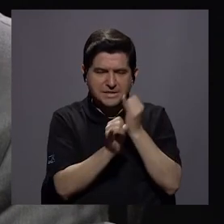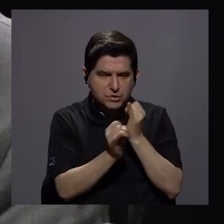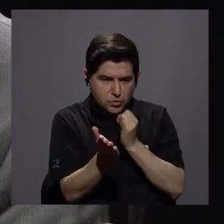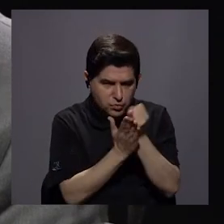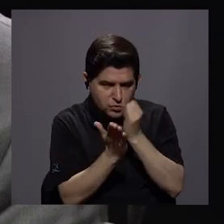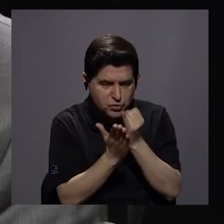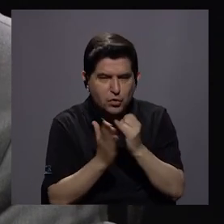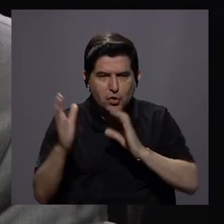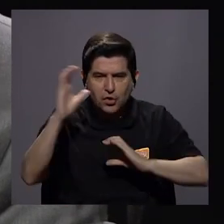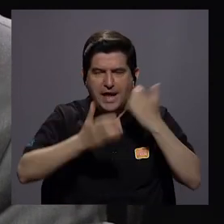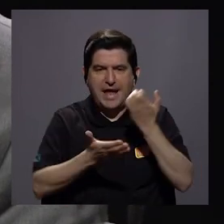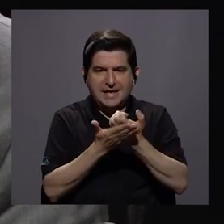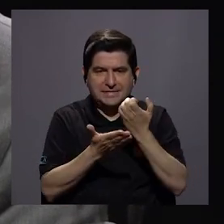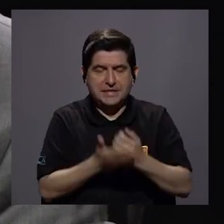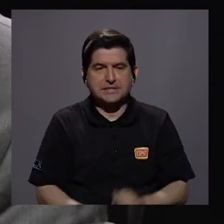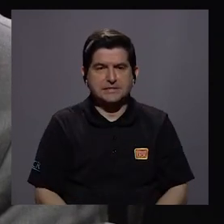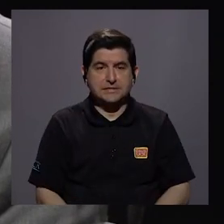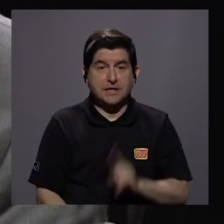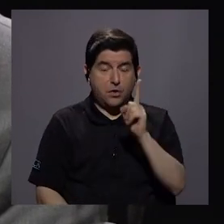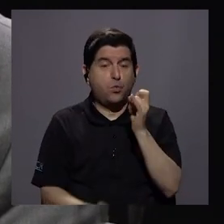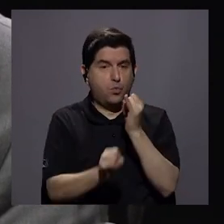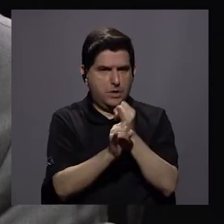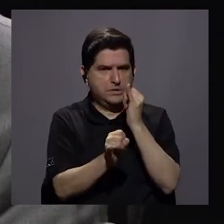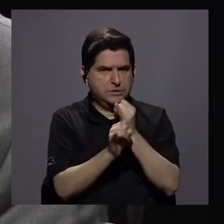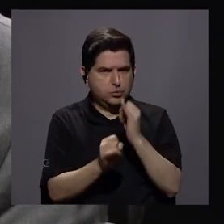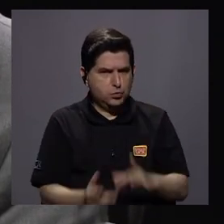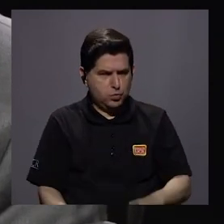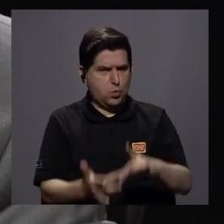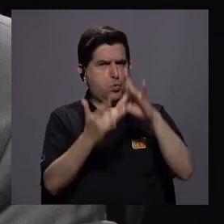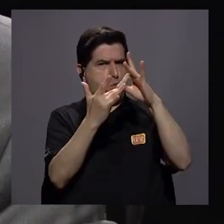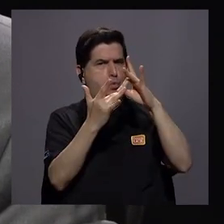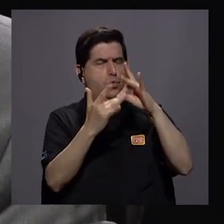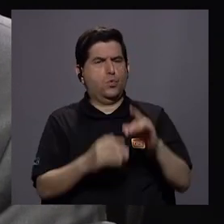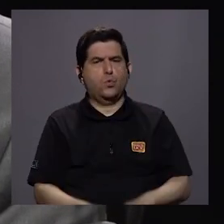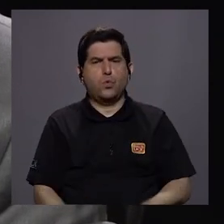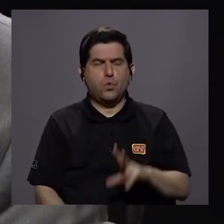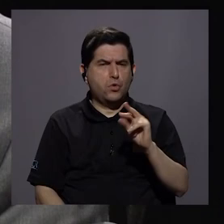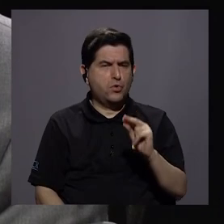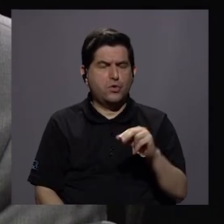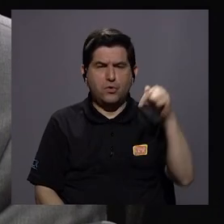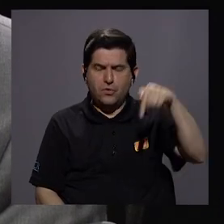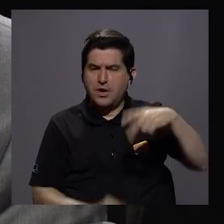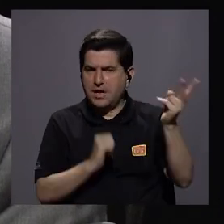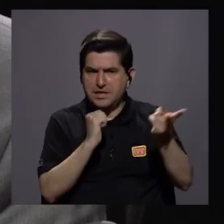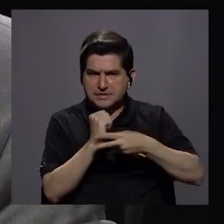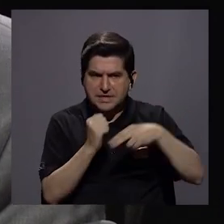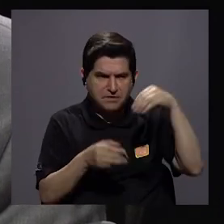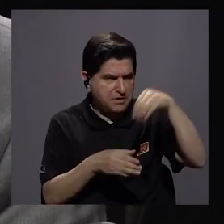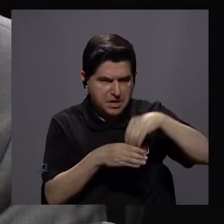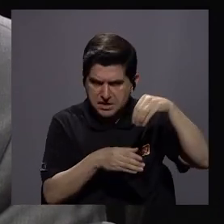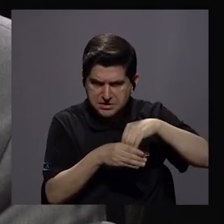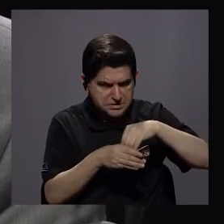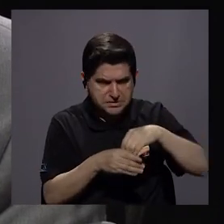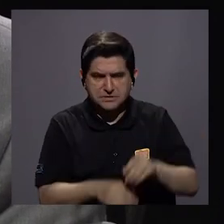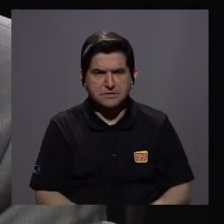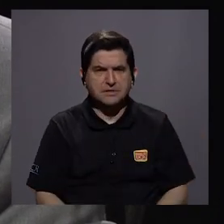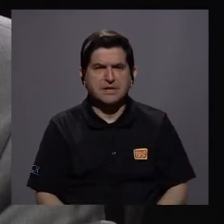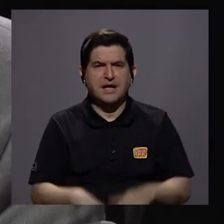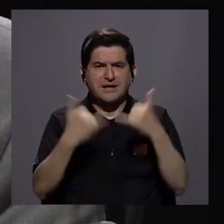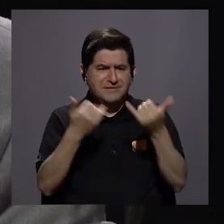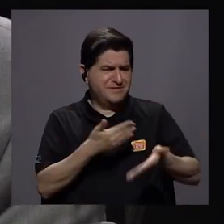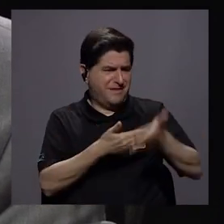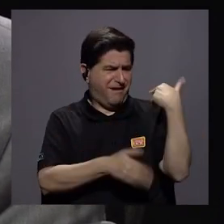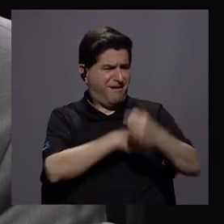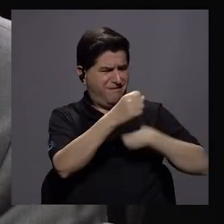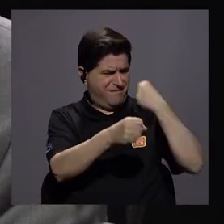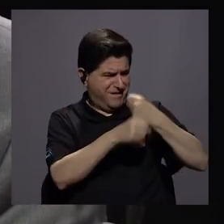Instituto de Investigaciones de Ciencias Económicas, que es un instituto muy especializado y que no es esta vez la que también hace un aporte, sino que